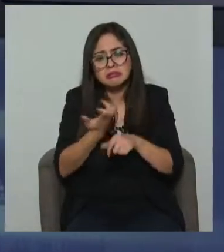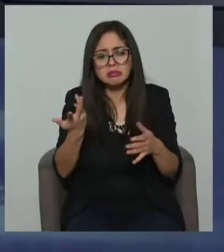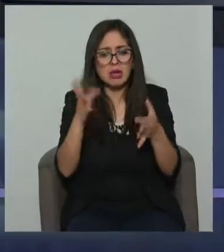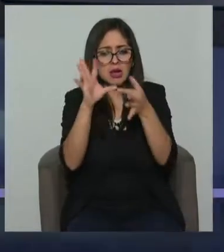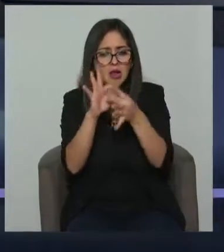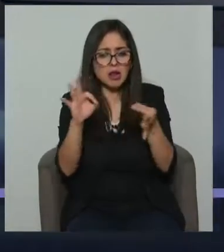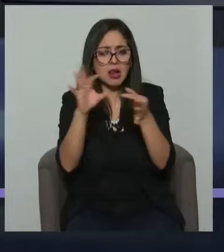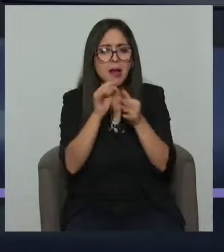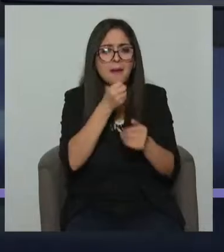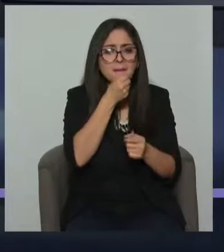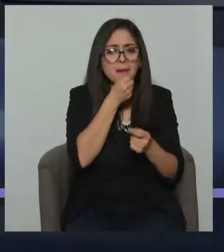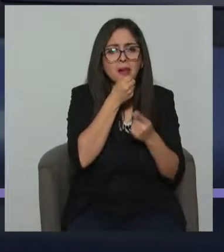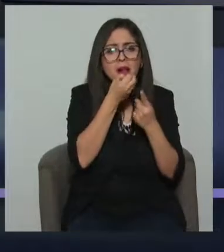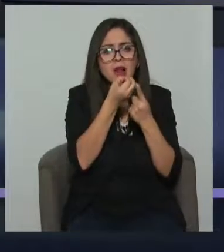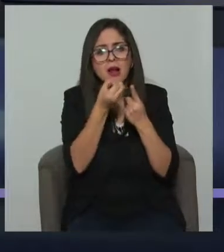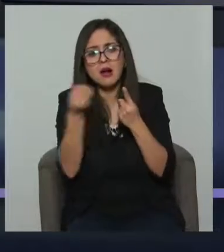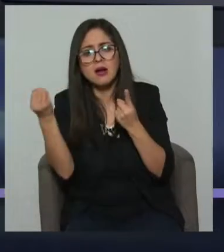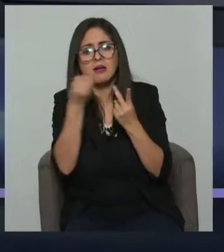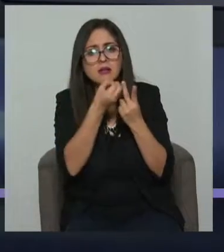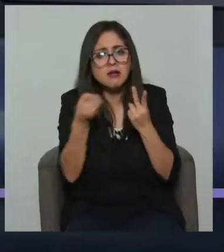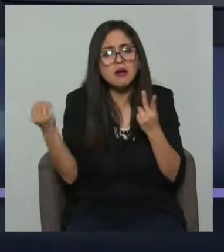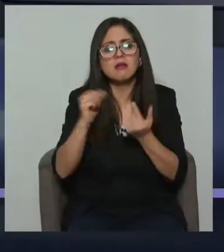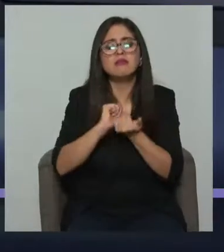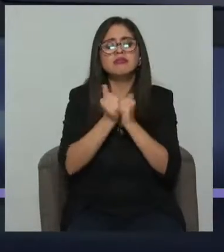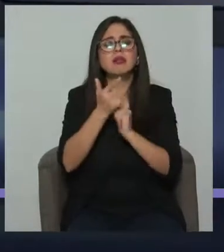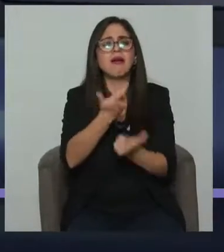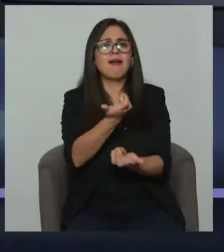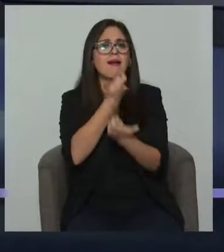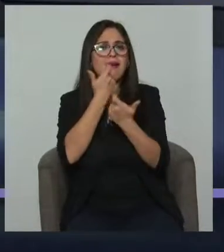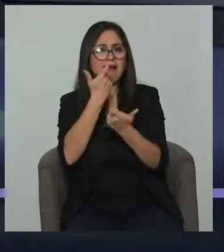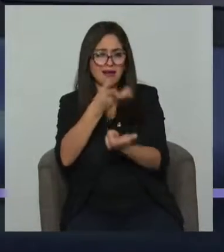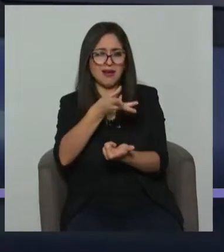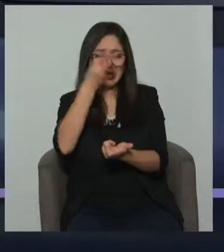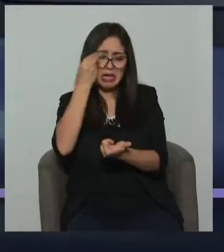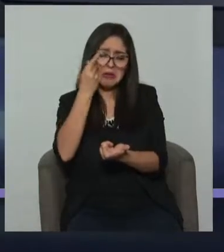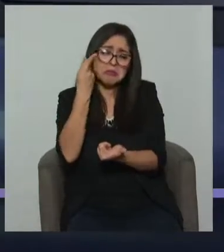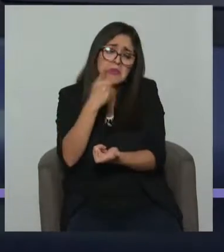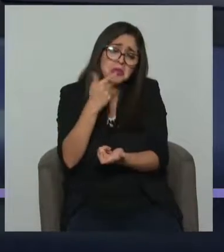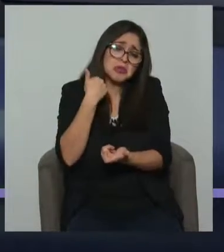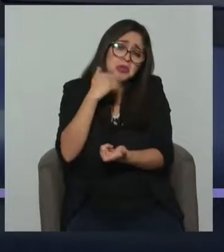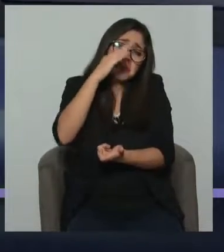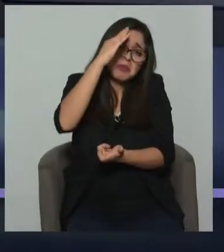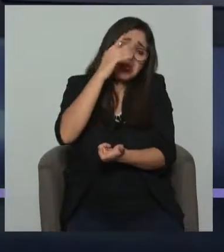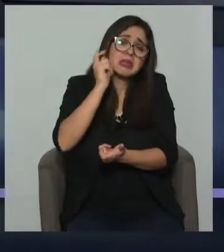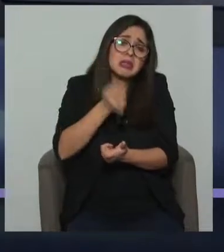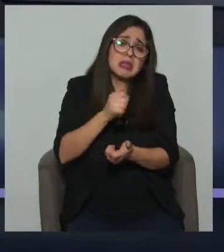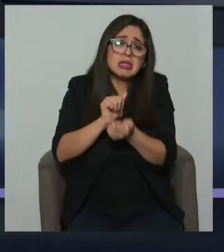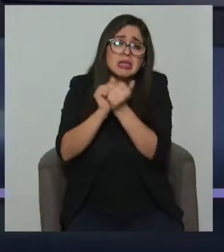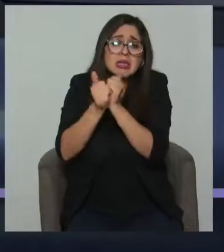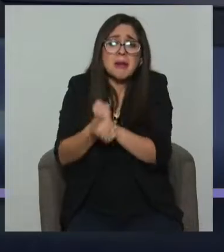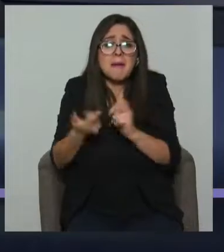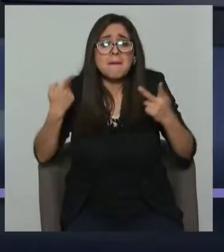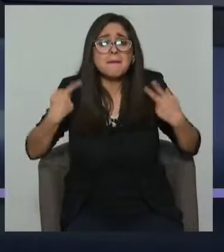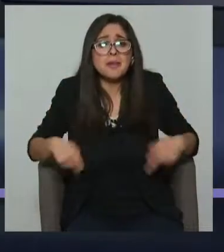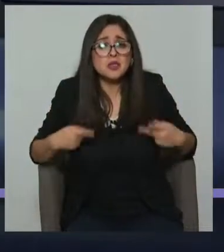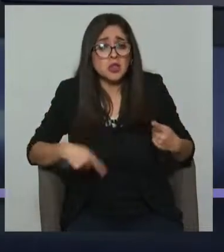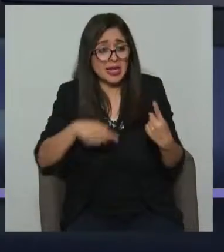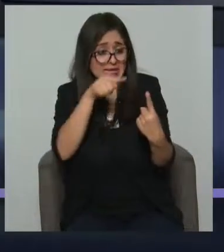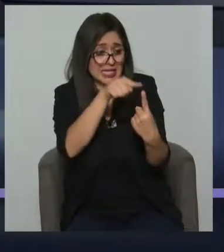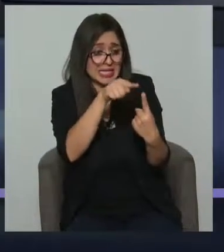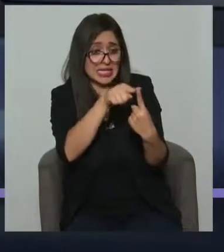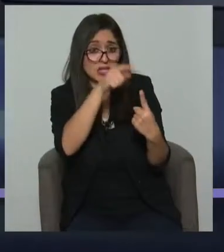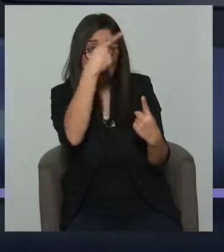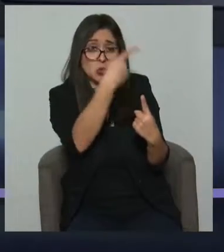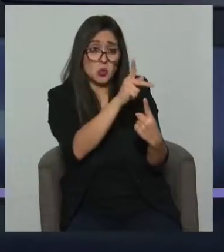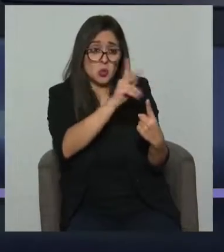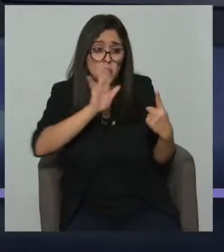hacer comedia. Humor, humor. Yo pensaría más bien en personajes disidentes, personajes que desde